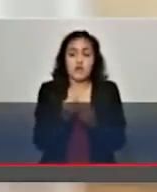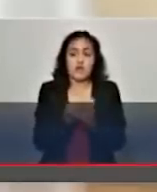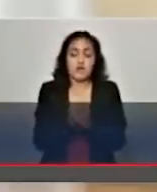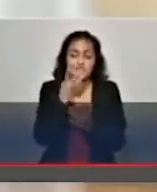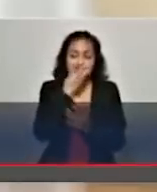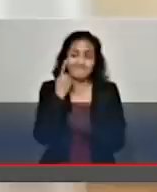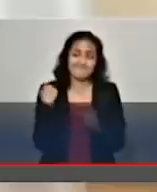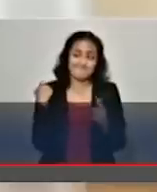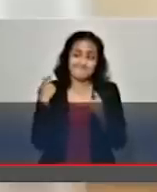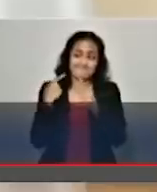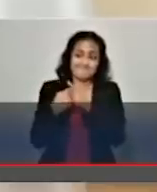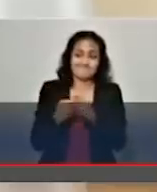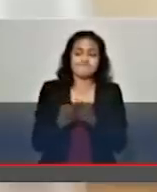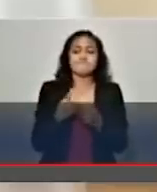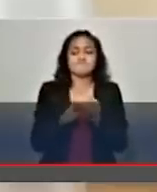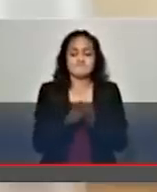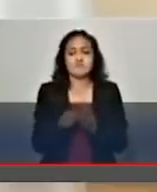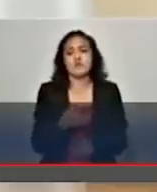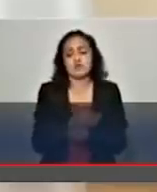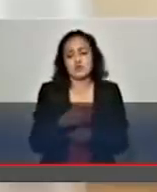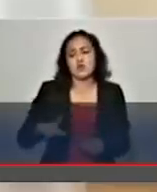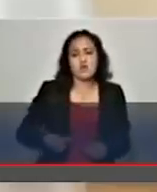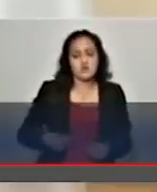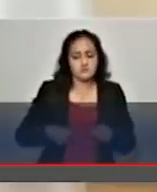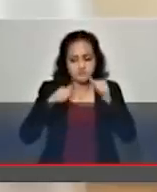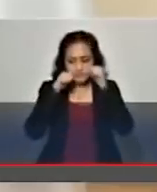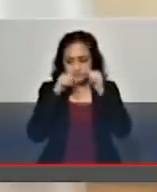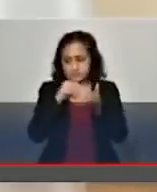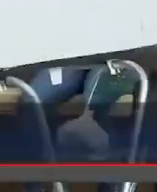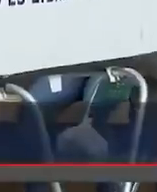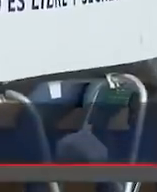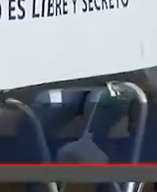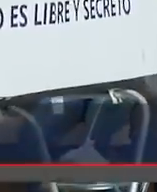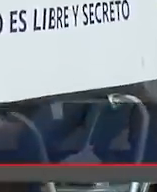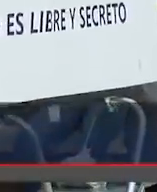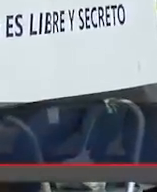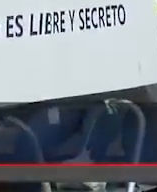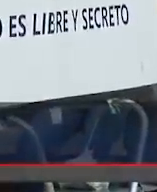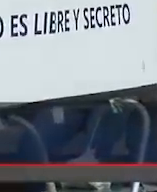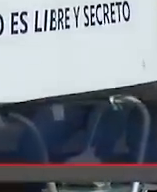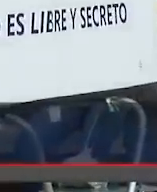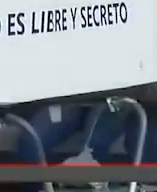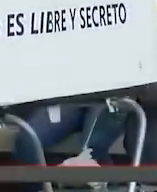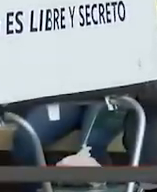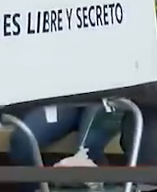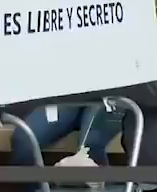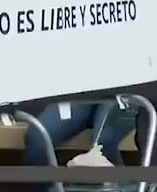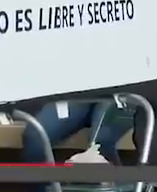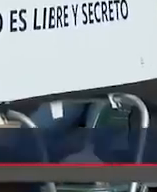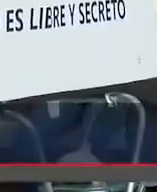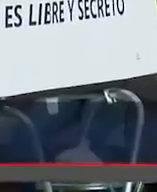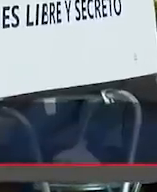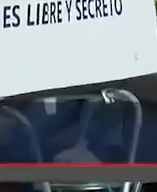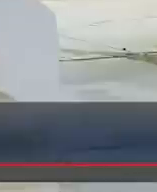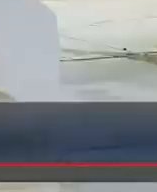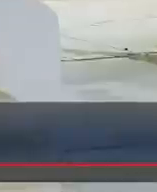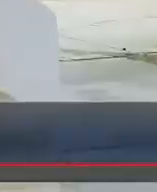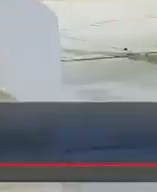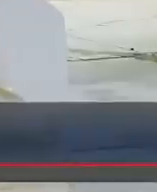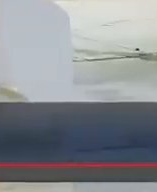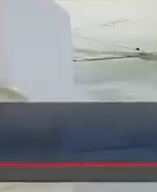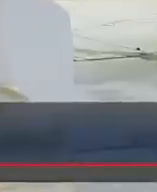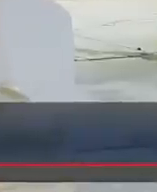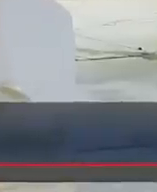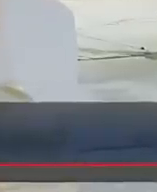electorales un gobierno tiene que estar pendiente de todo en días recientes la política generó movilidad de personas